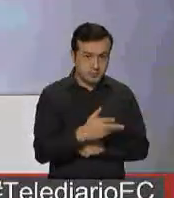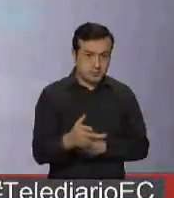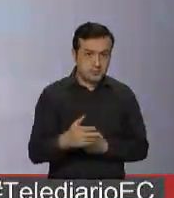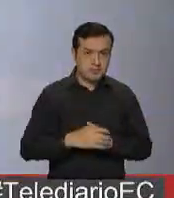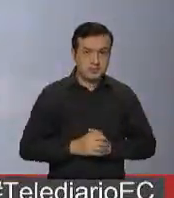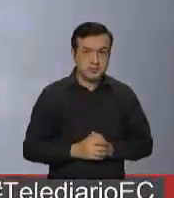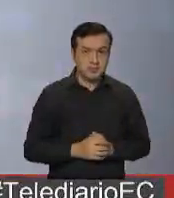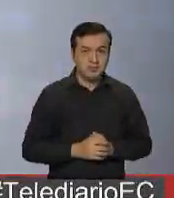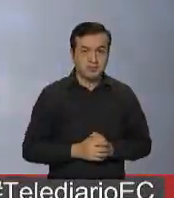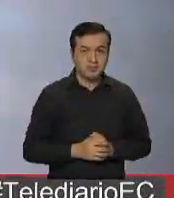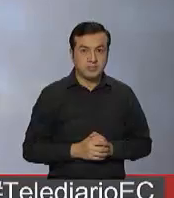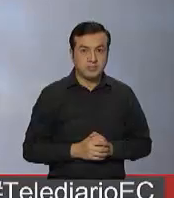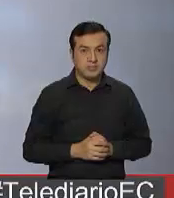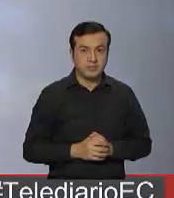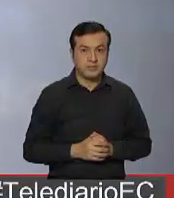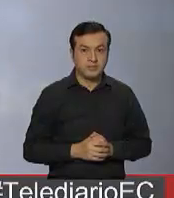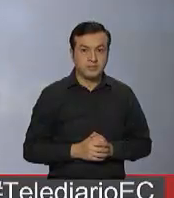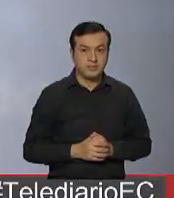respectivas.